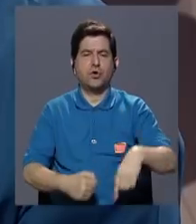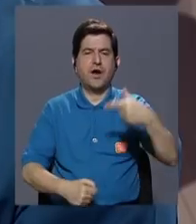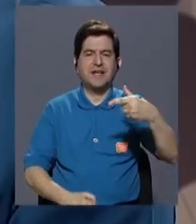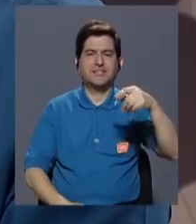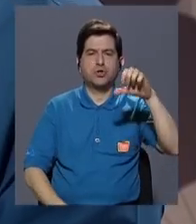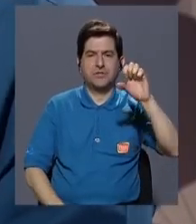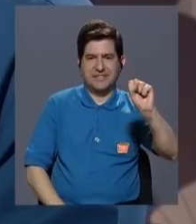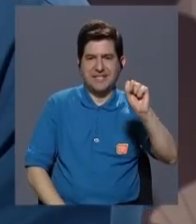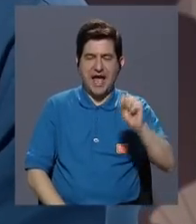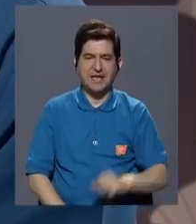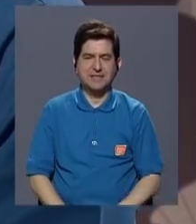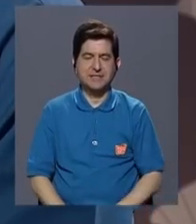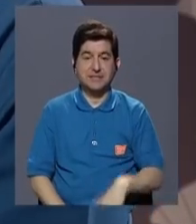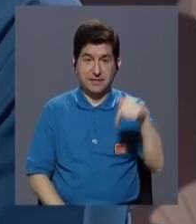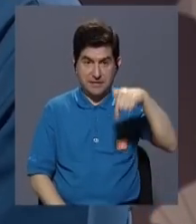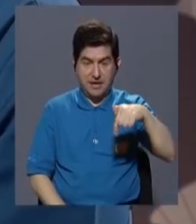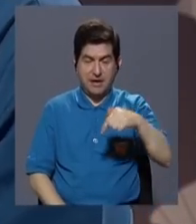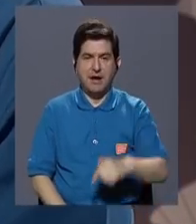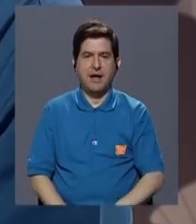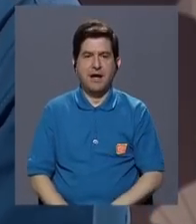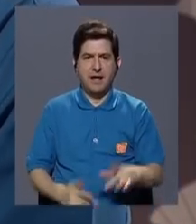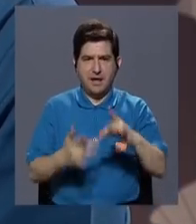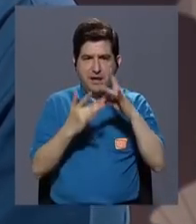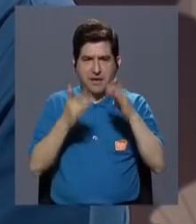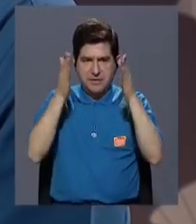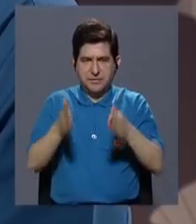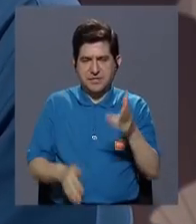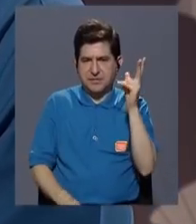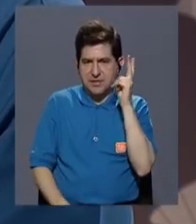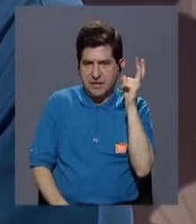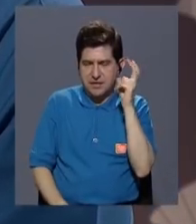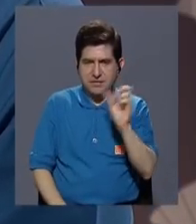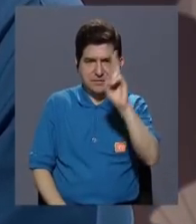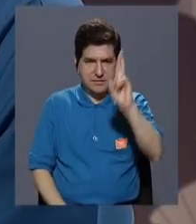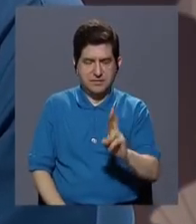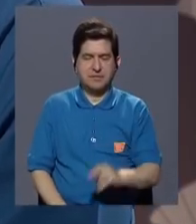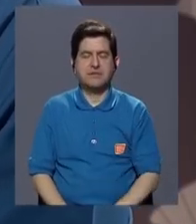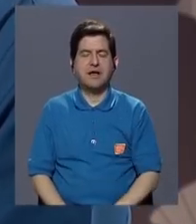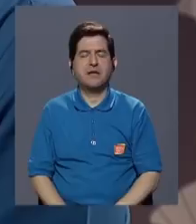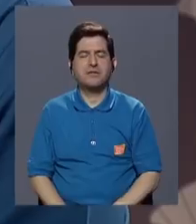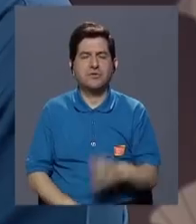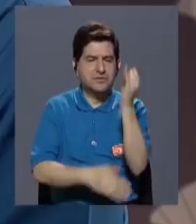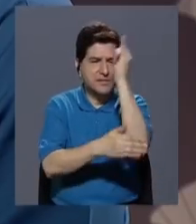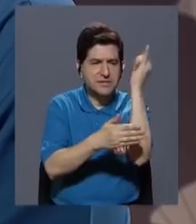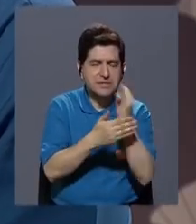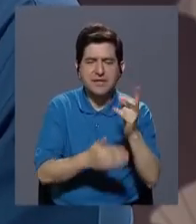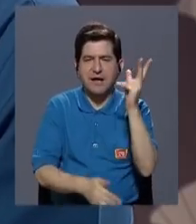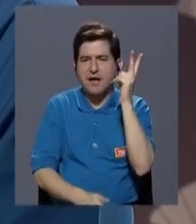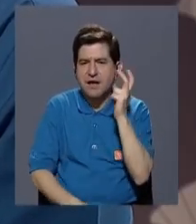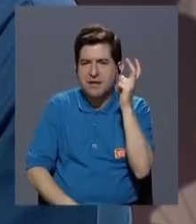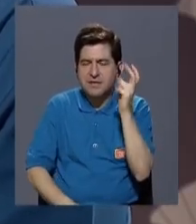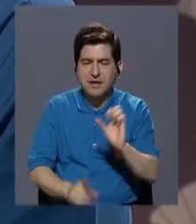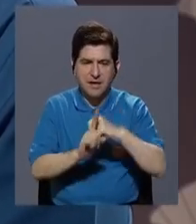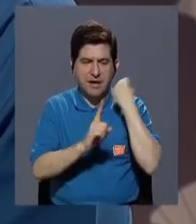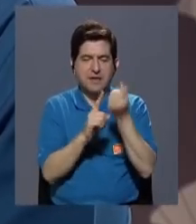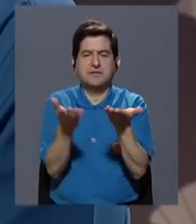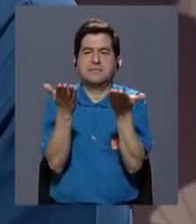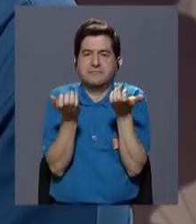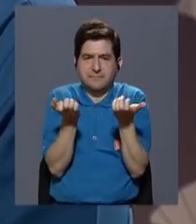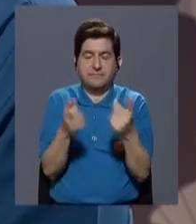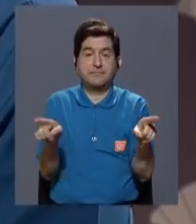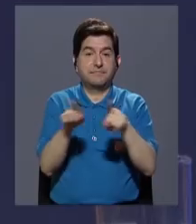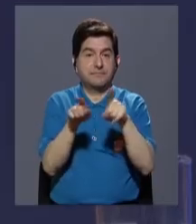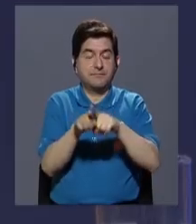estático entonces tuvimos chance de generar un diseño sonoro en las condiciones que queríamos y además que fuera un diseño sonoro